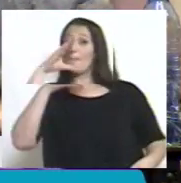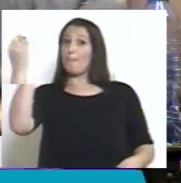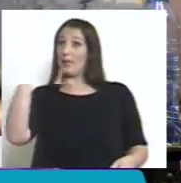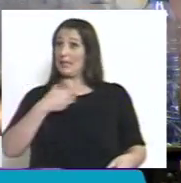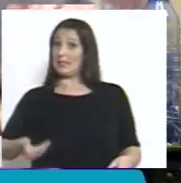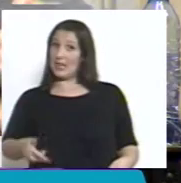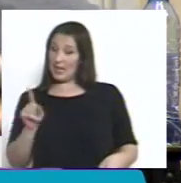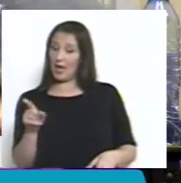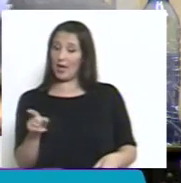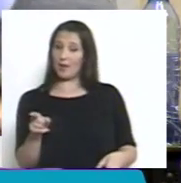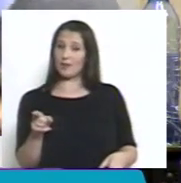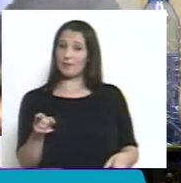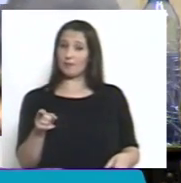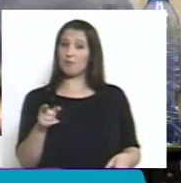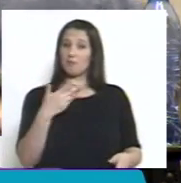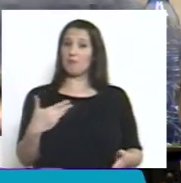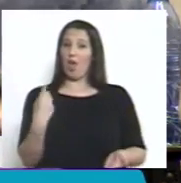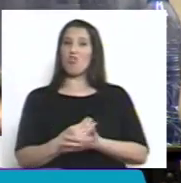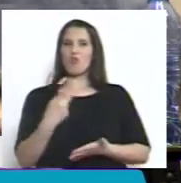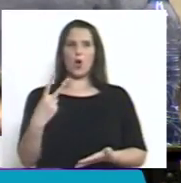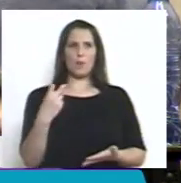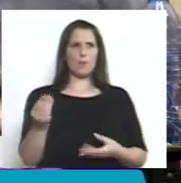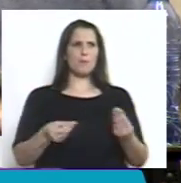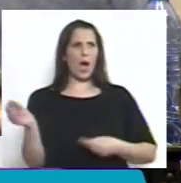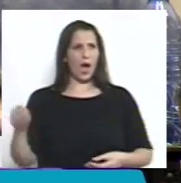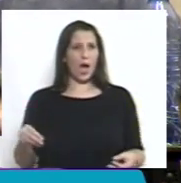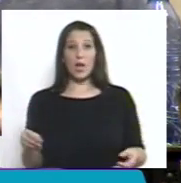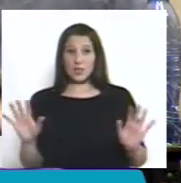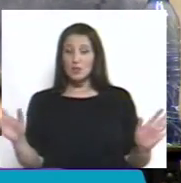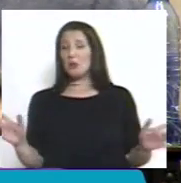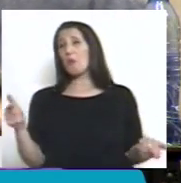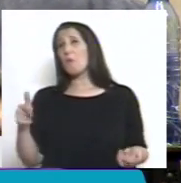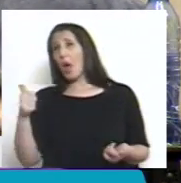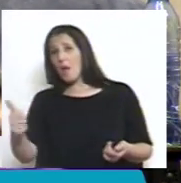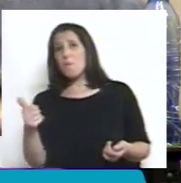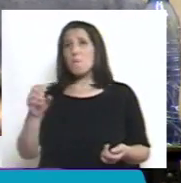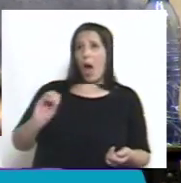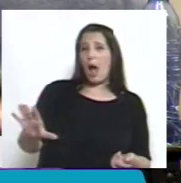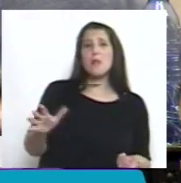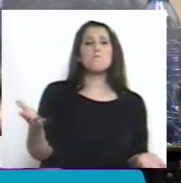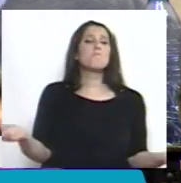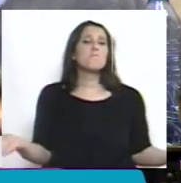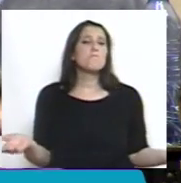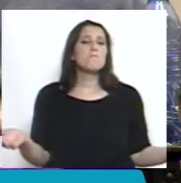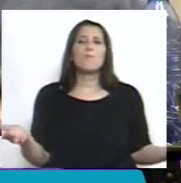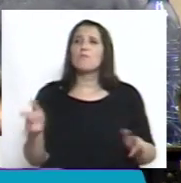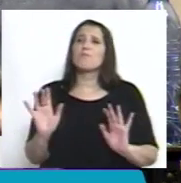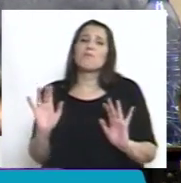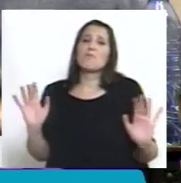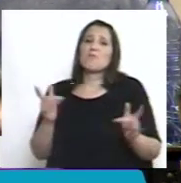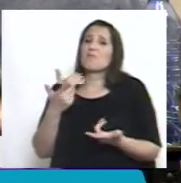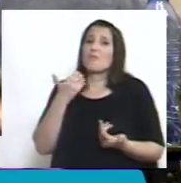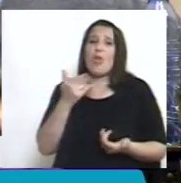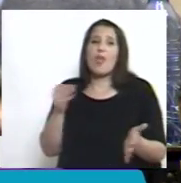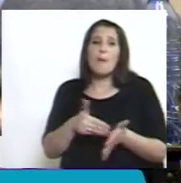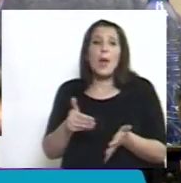presidencia tuvo el equivalente a más de 2 presupuestos. Y esto es bueno, es malo. En sí mismo no quiere decir nada, depende